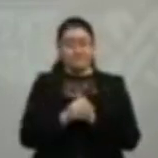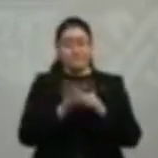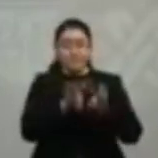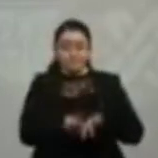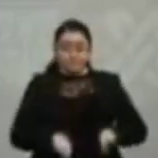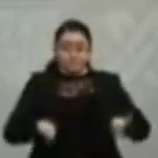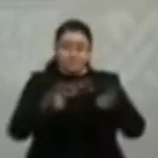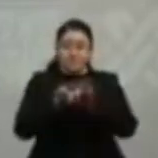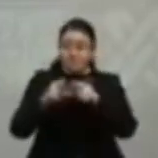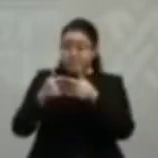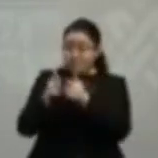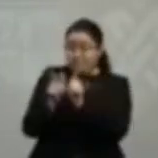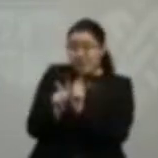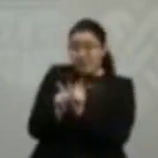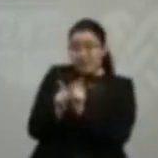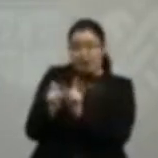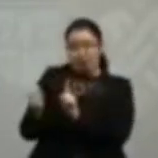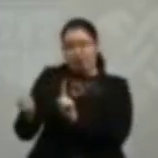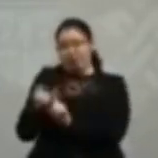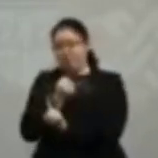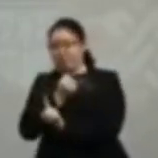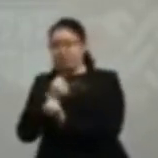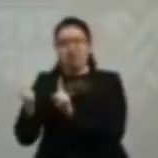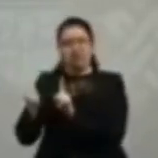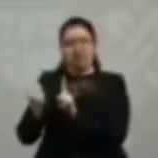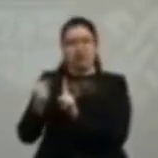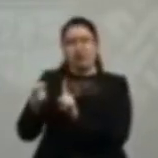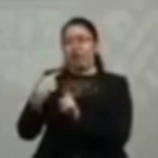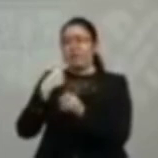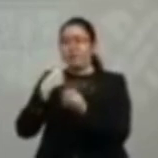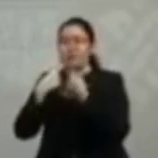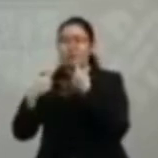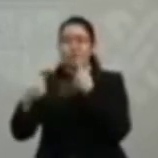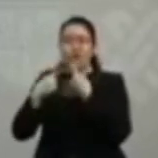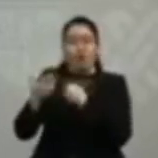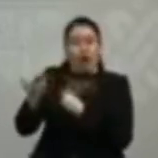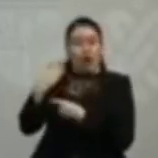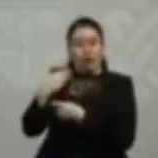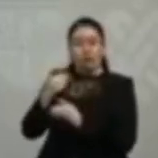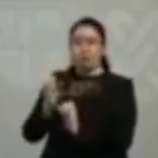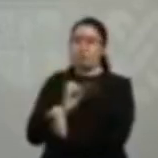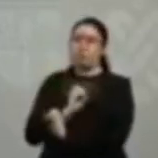este grupo violento, se ha negado al diálogo previo